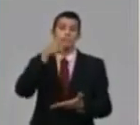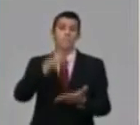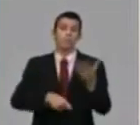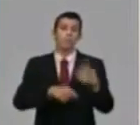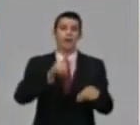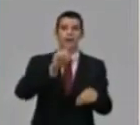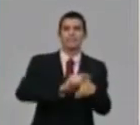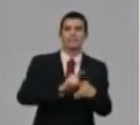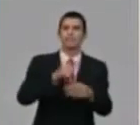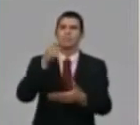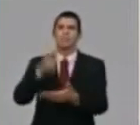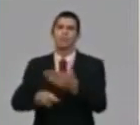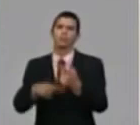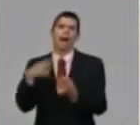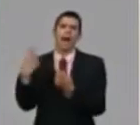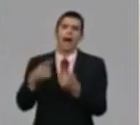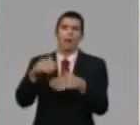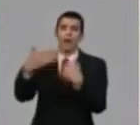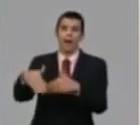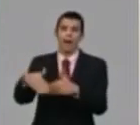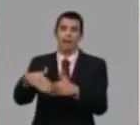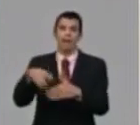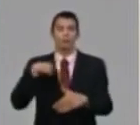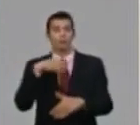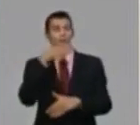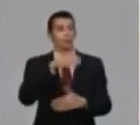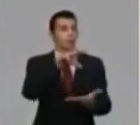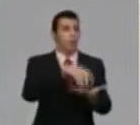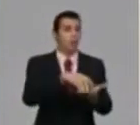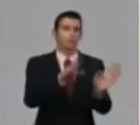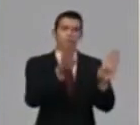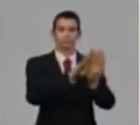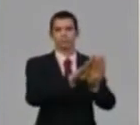proceso ordenado que implica la interrupción de los términos